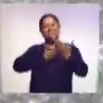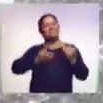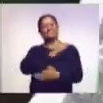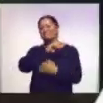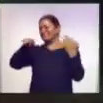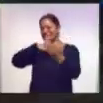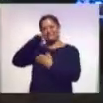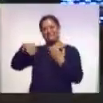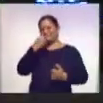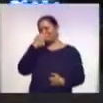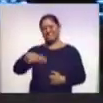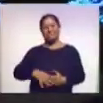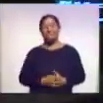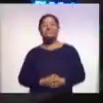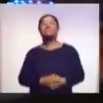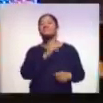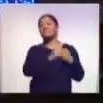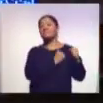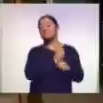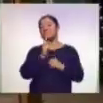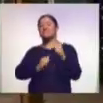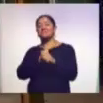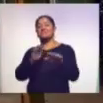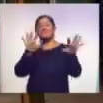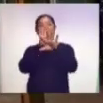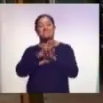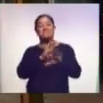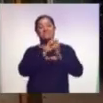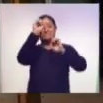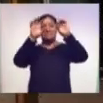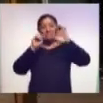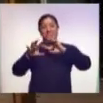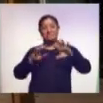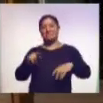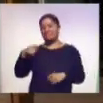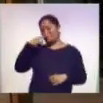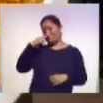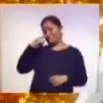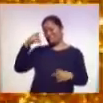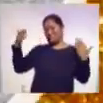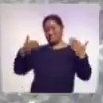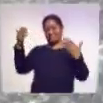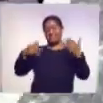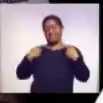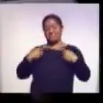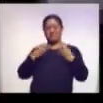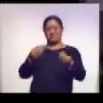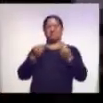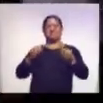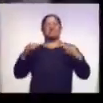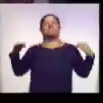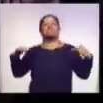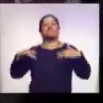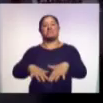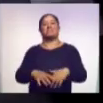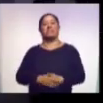calle. Cada año modifican el adorno y es un orgullo para los habitantes recibir a tantos visitantes. Pues es algo especial, vaya,